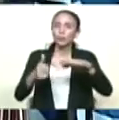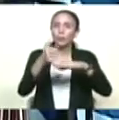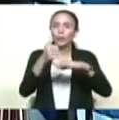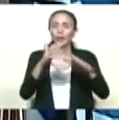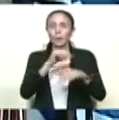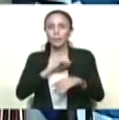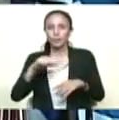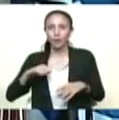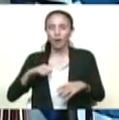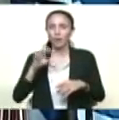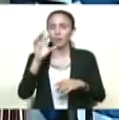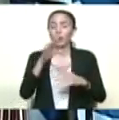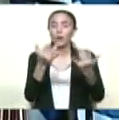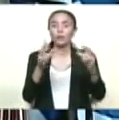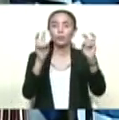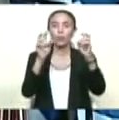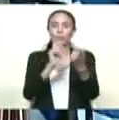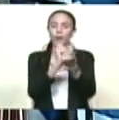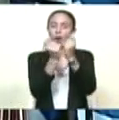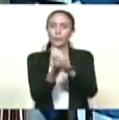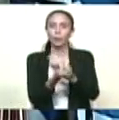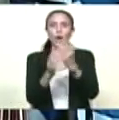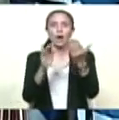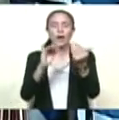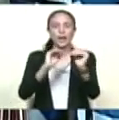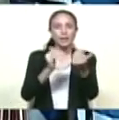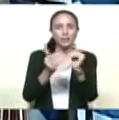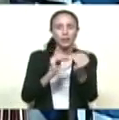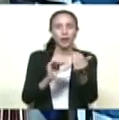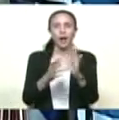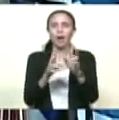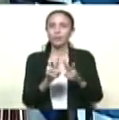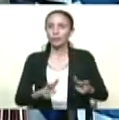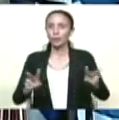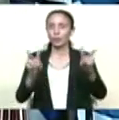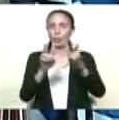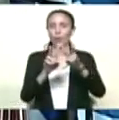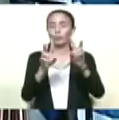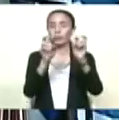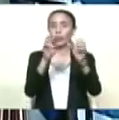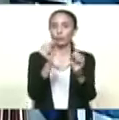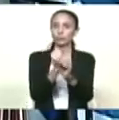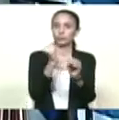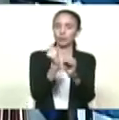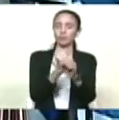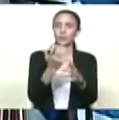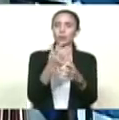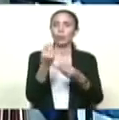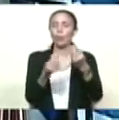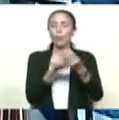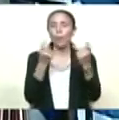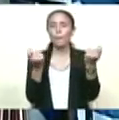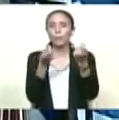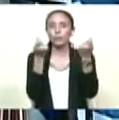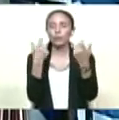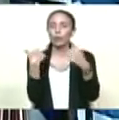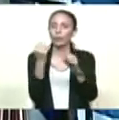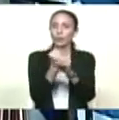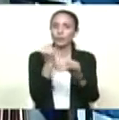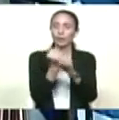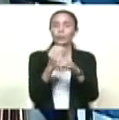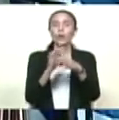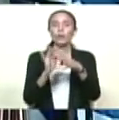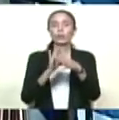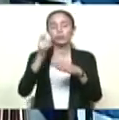una nueva ética una nueva manera de ejercer los cargos públicos en función de nuestro pueblo